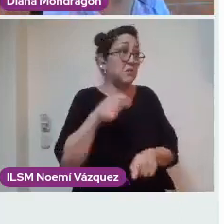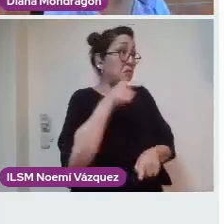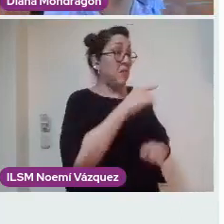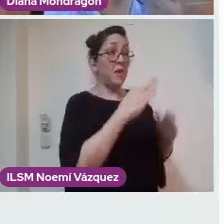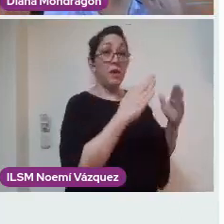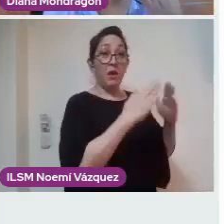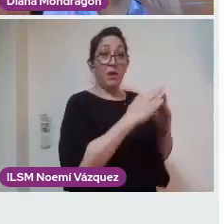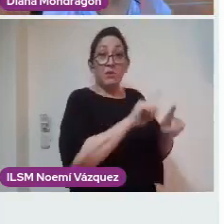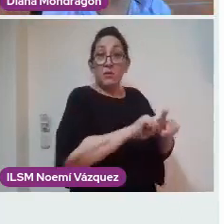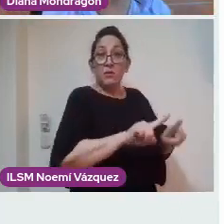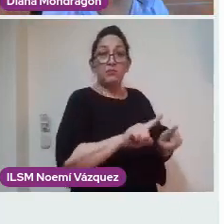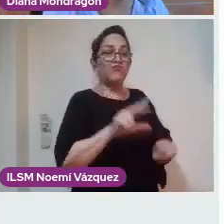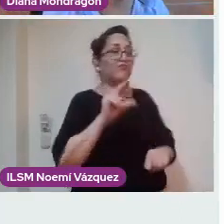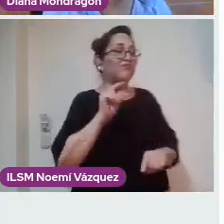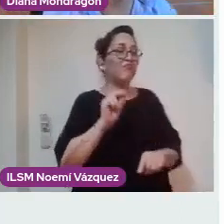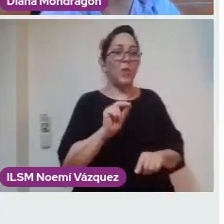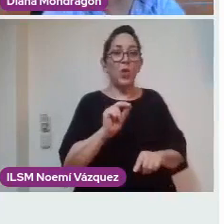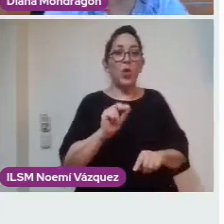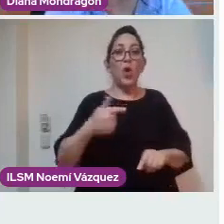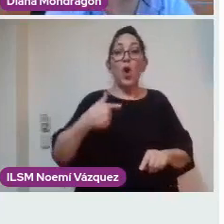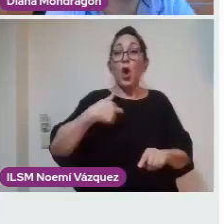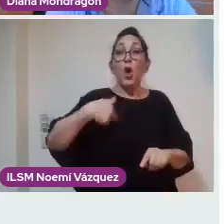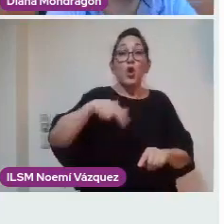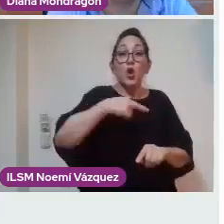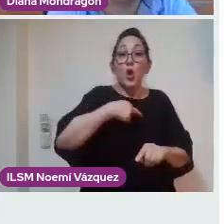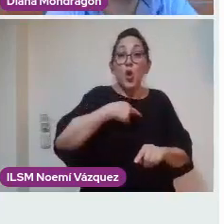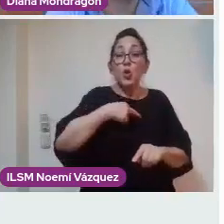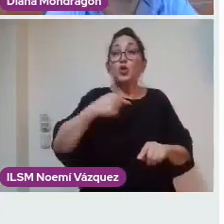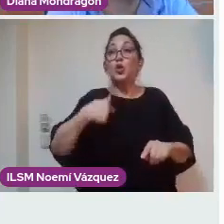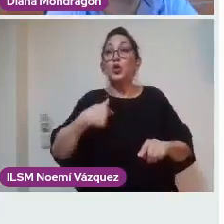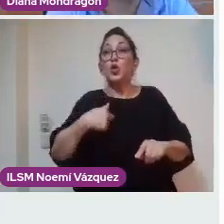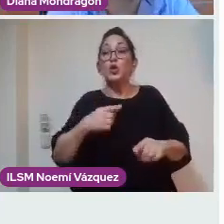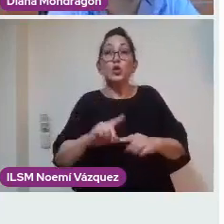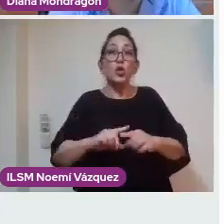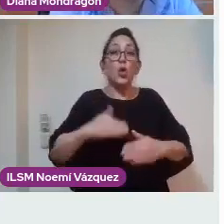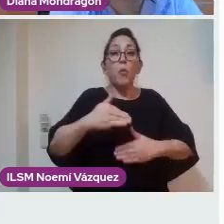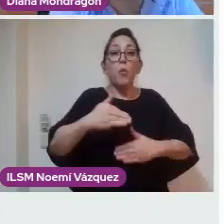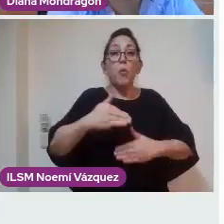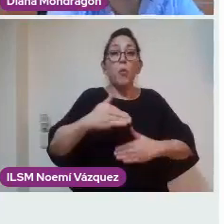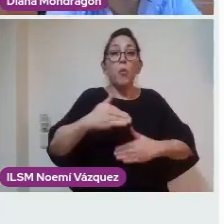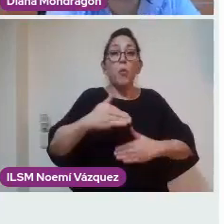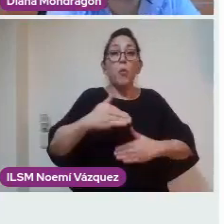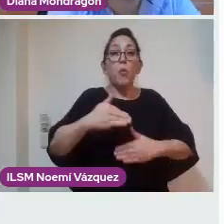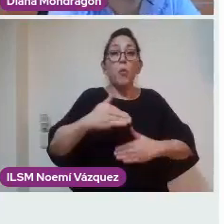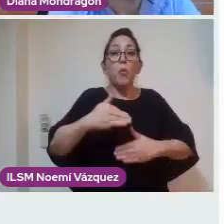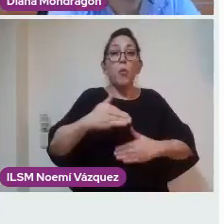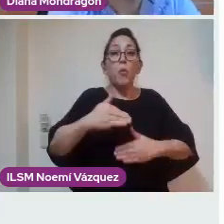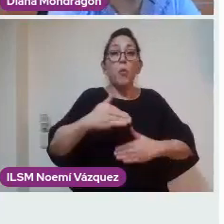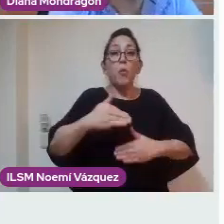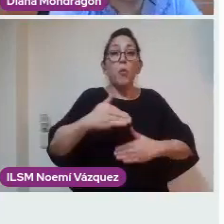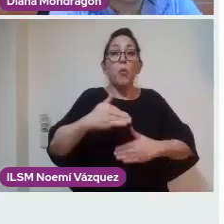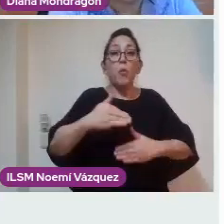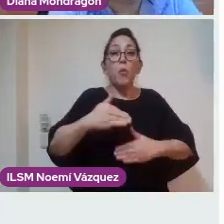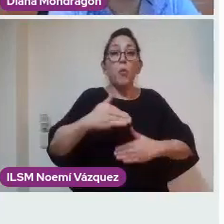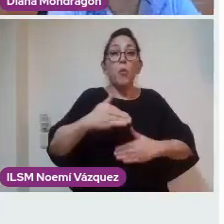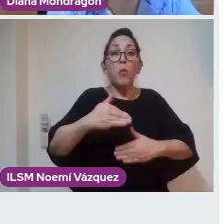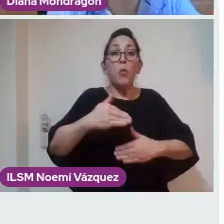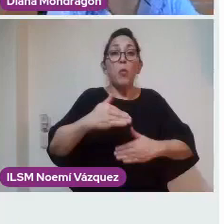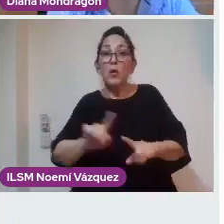se desarrollan en todos los ámbitos, en los contextos en donde estemos. Y viene la parte más